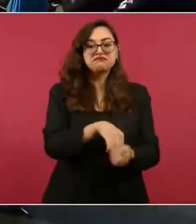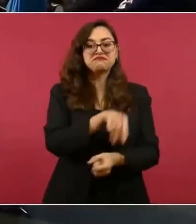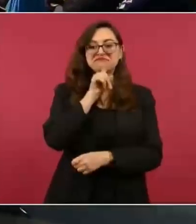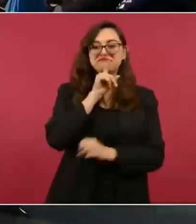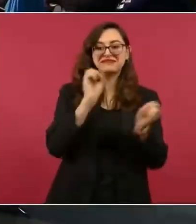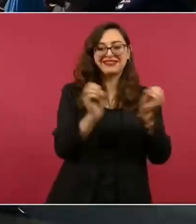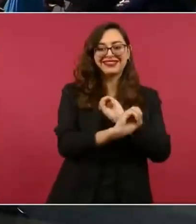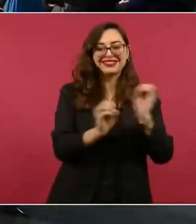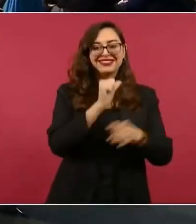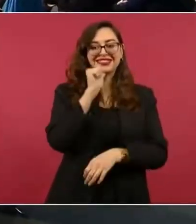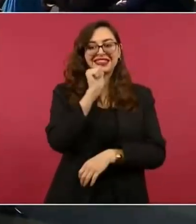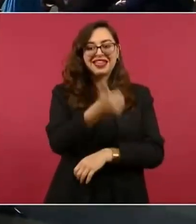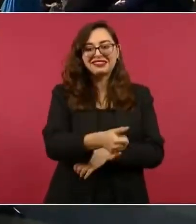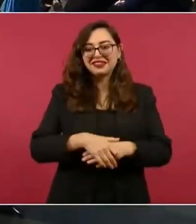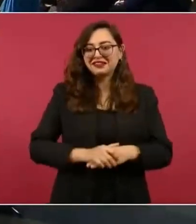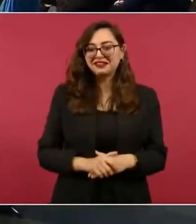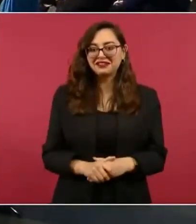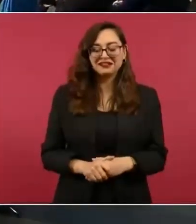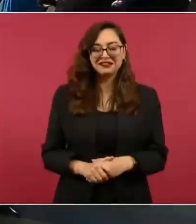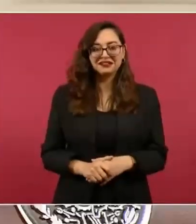Coahuila,